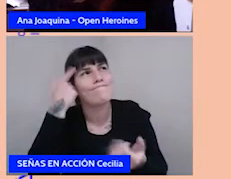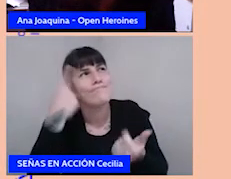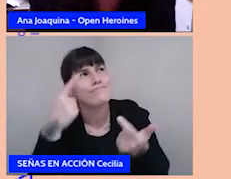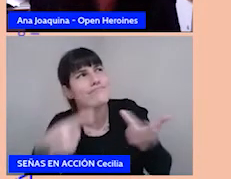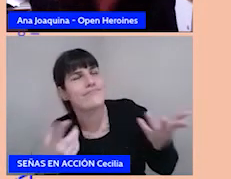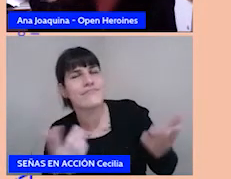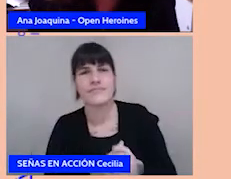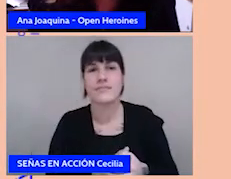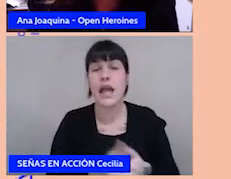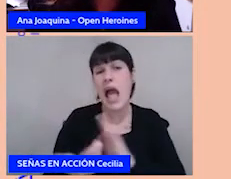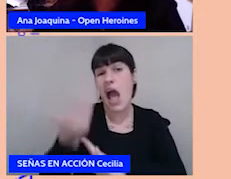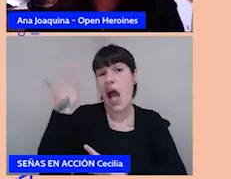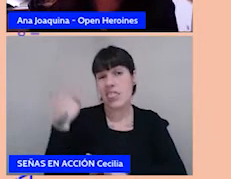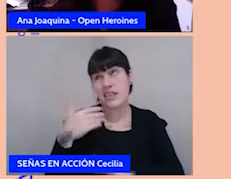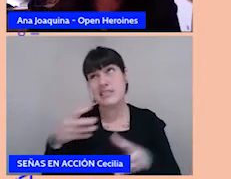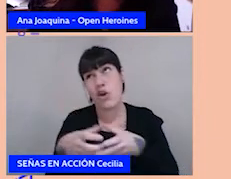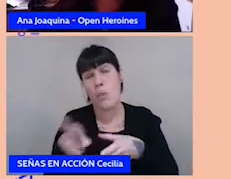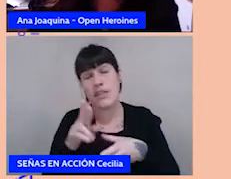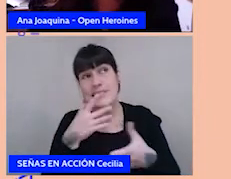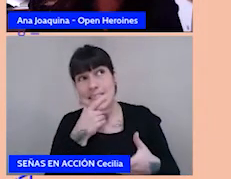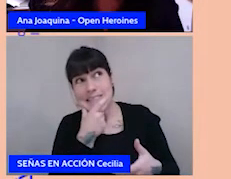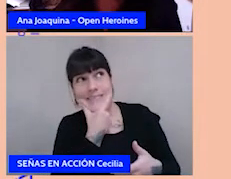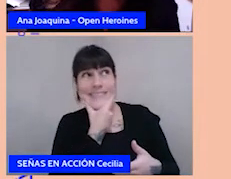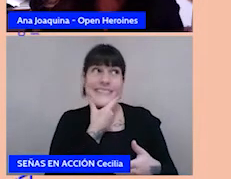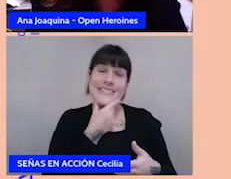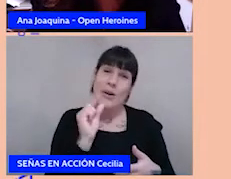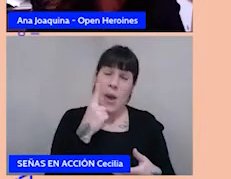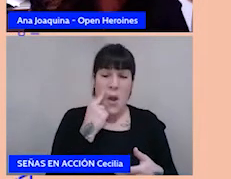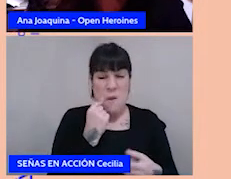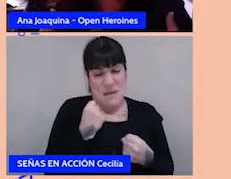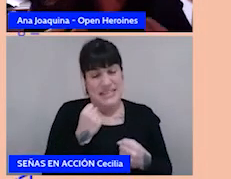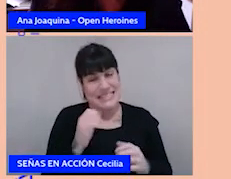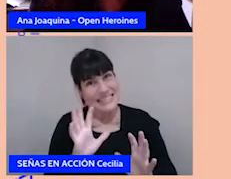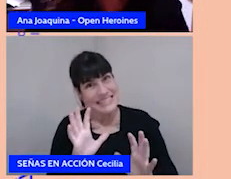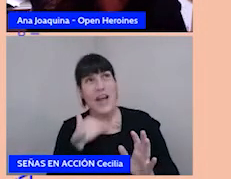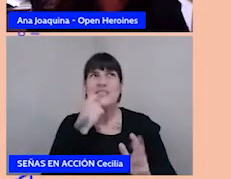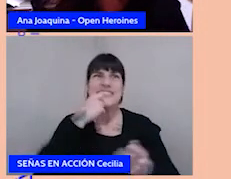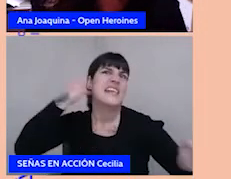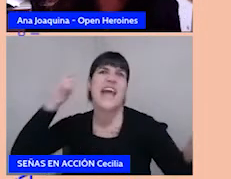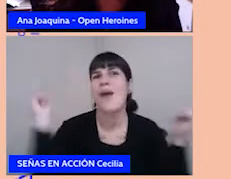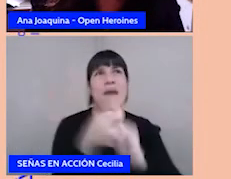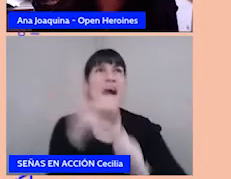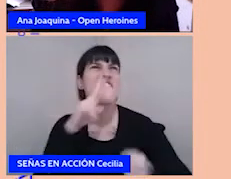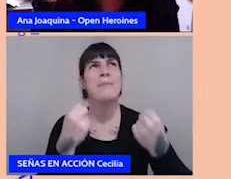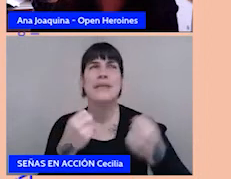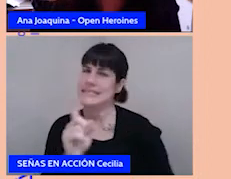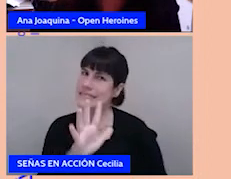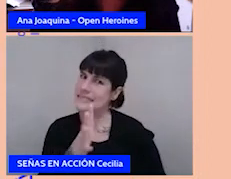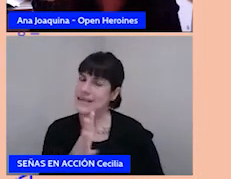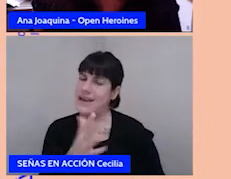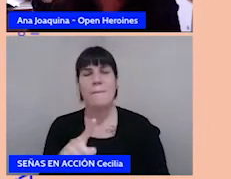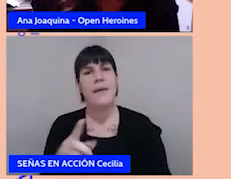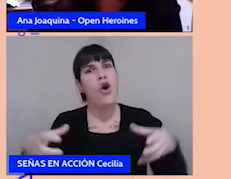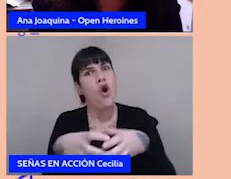pues era un poco más machista, ¿no? Todavía no sé si ya ha cambiado completamente, pero es una comunidad en donde al haber más hombres, pues terminan